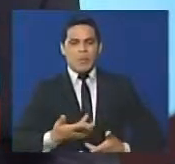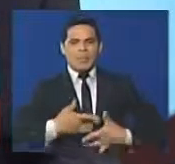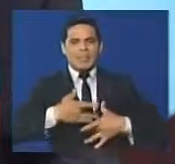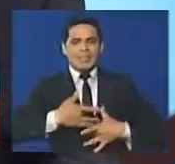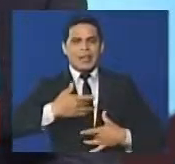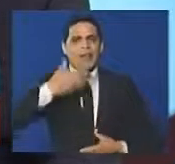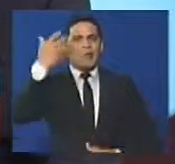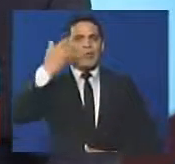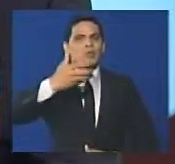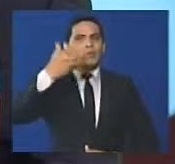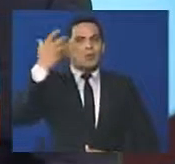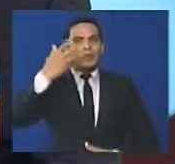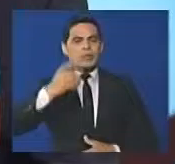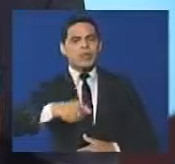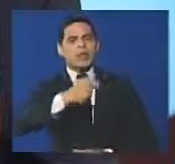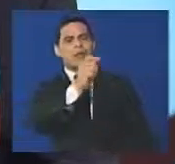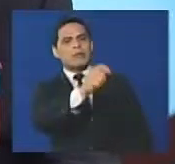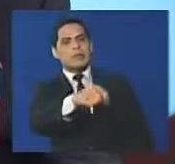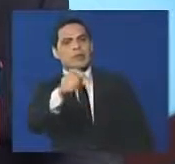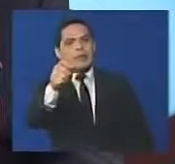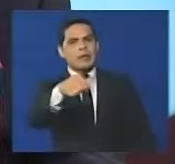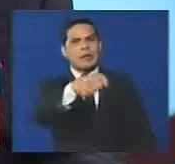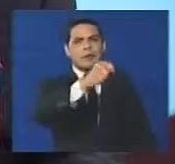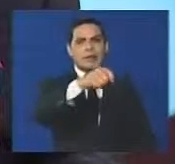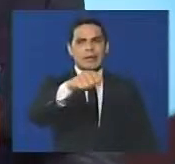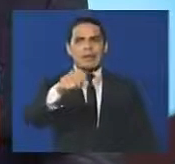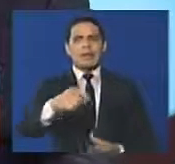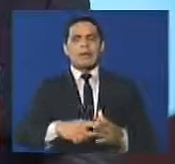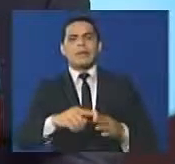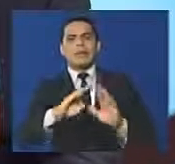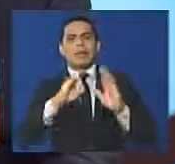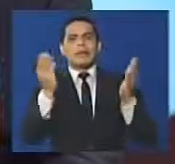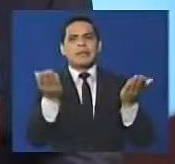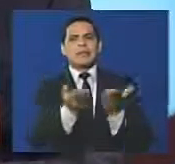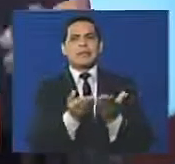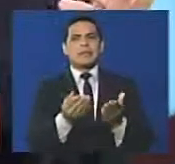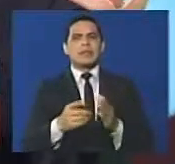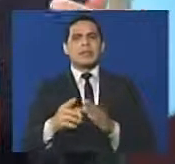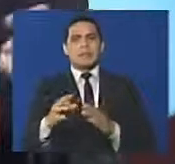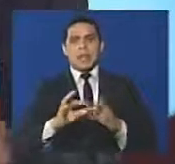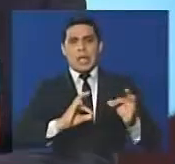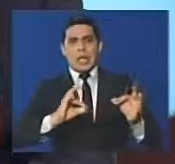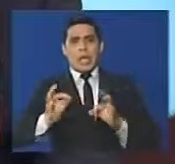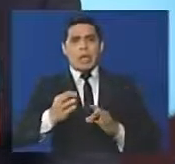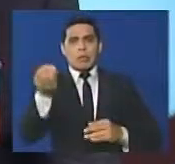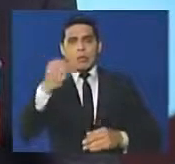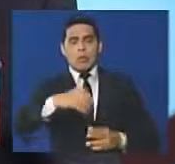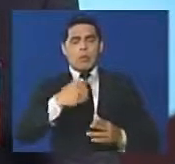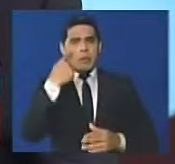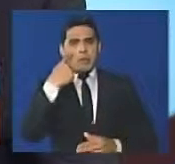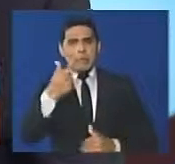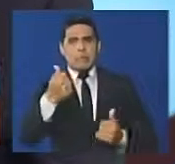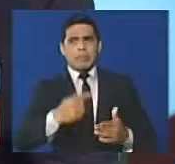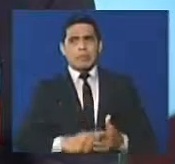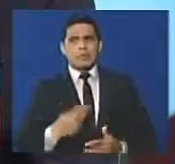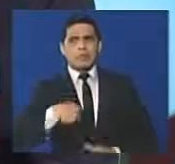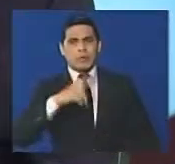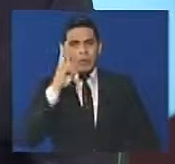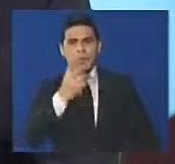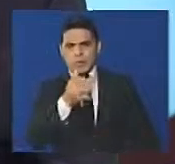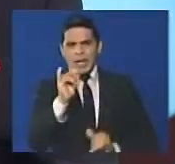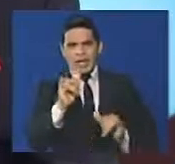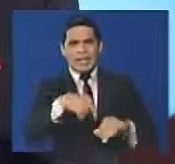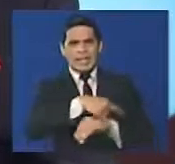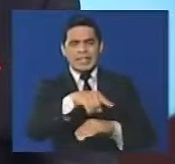de haber llevado la Sinfónica de Venezuela en ese teatro más espectacular. Lo que usted está viendo allá, estamos en